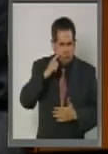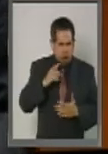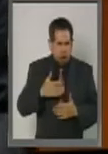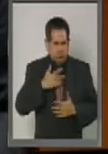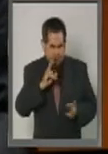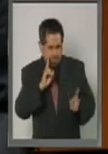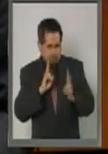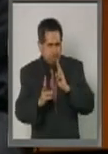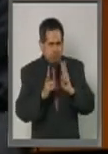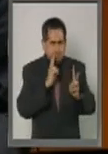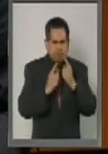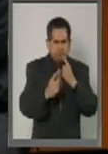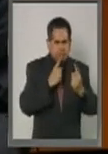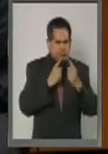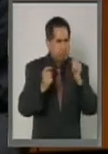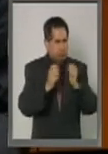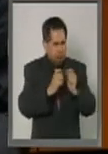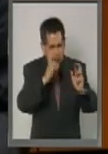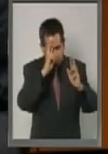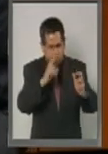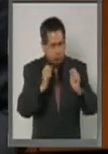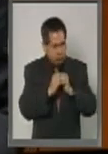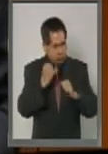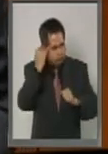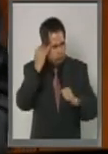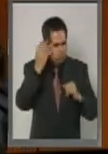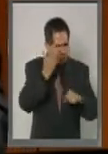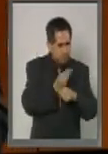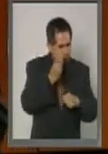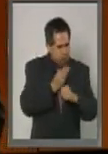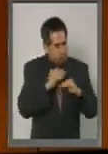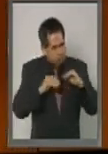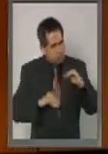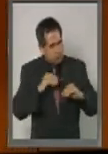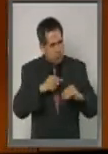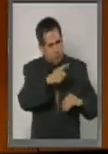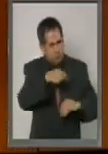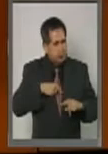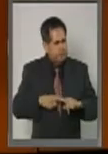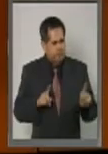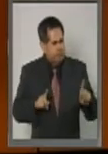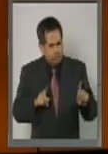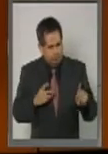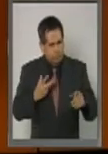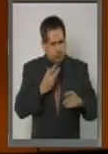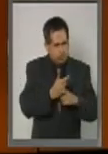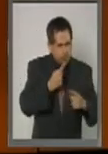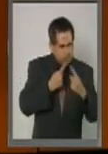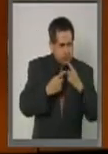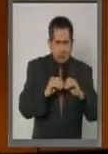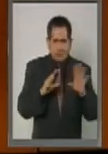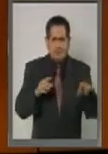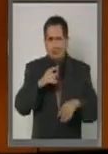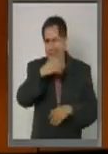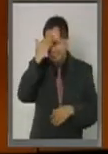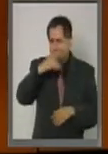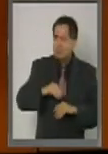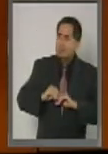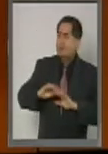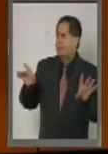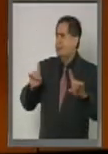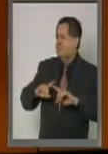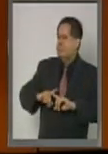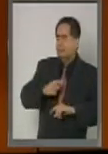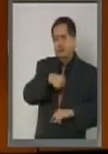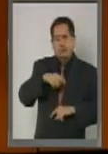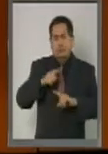diálogo respetuoso y en el diálogo constructivo para dirimir las diferencias, diferencias que hoy son claras, son públicas, son